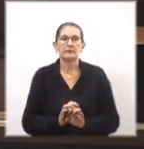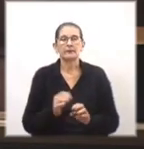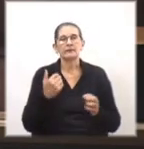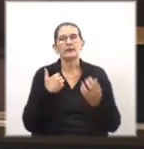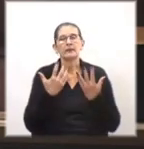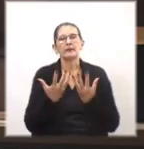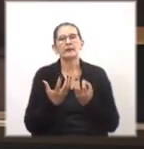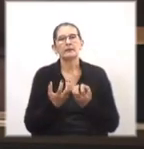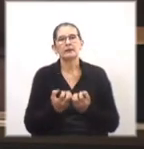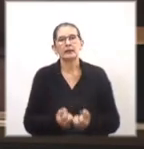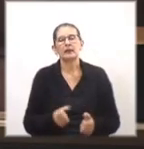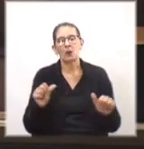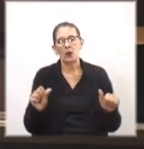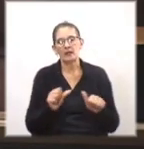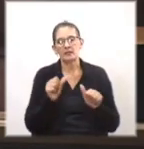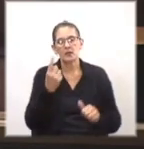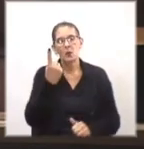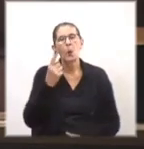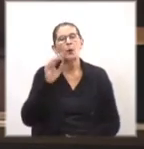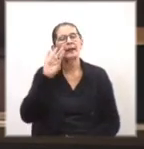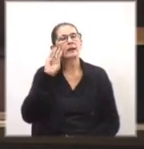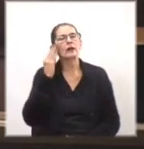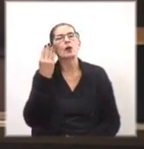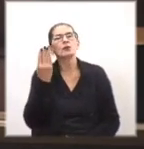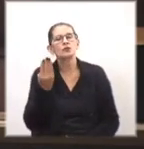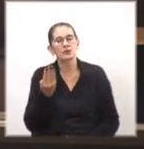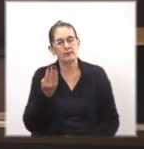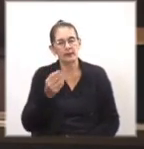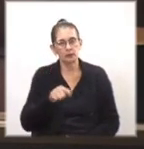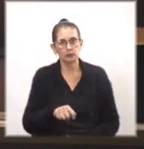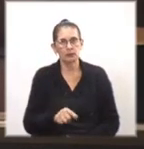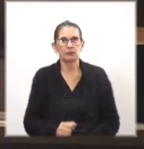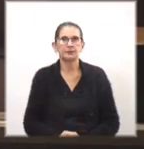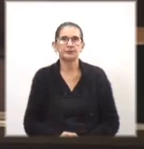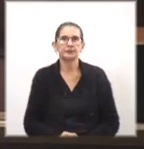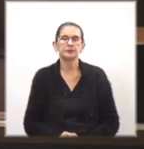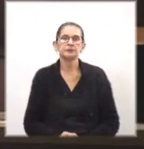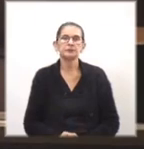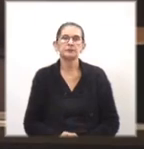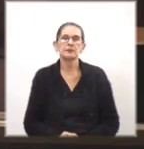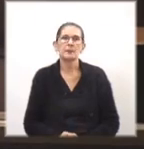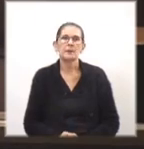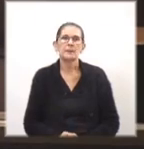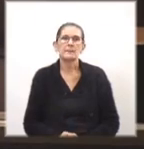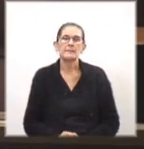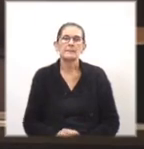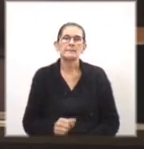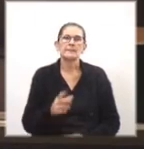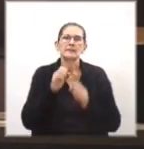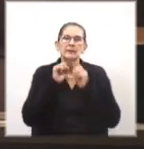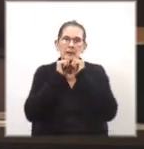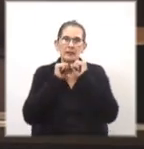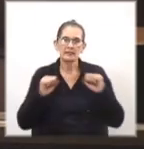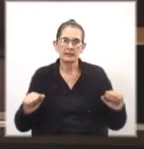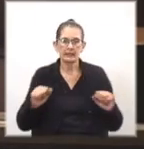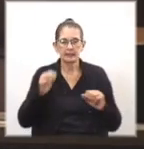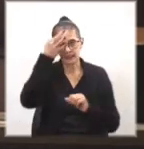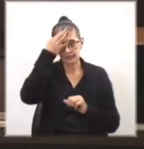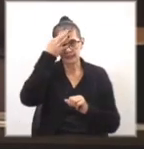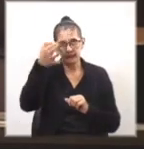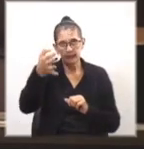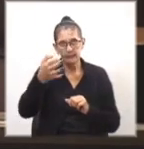quiero hacer un reconocimiento, sin duda alguna, a la Secretaría Técnica de